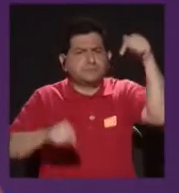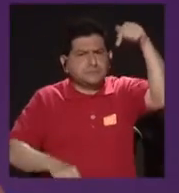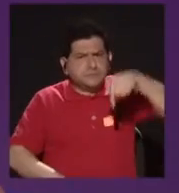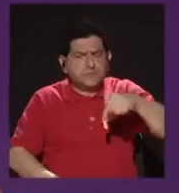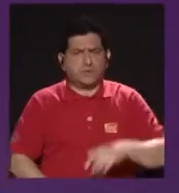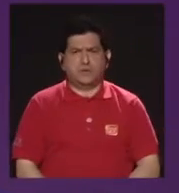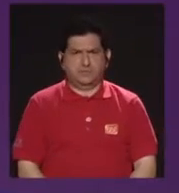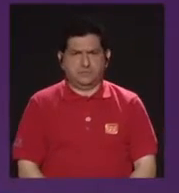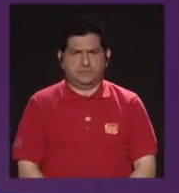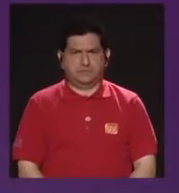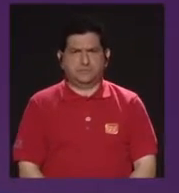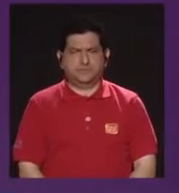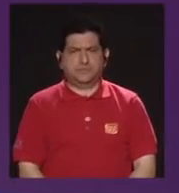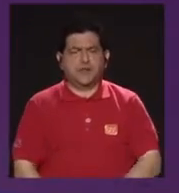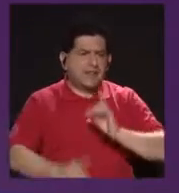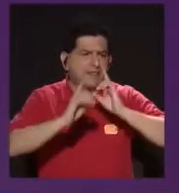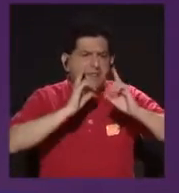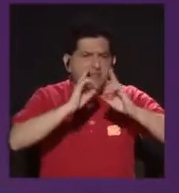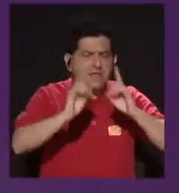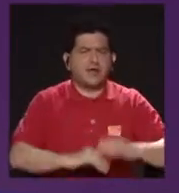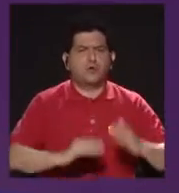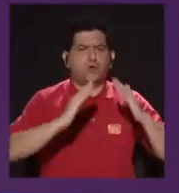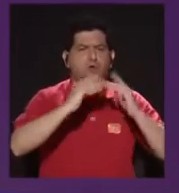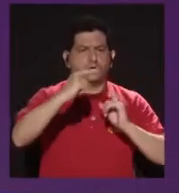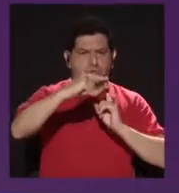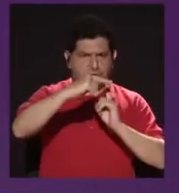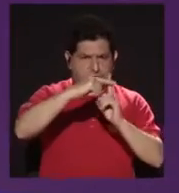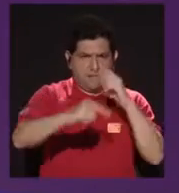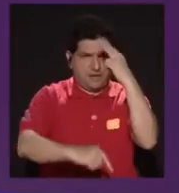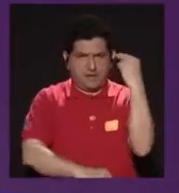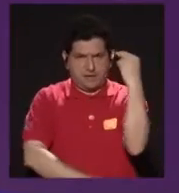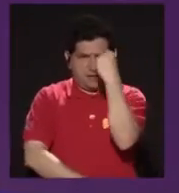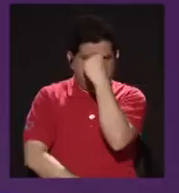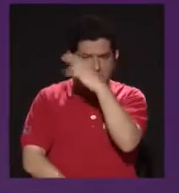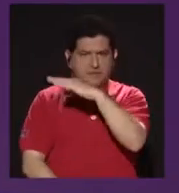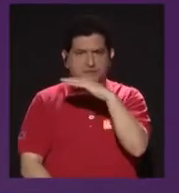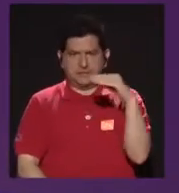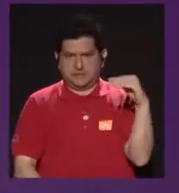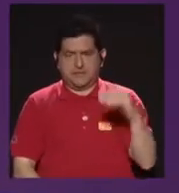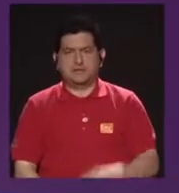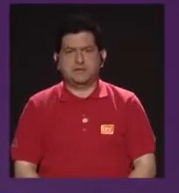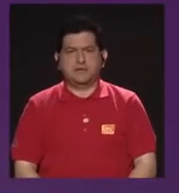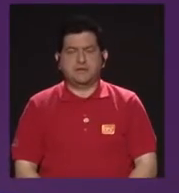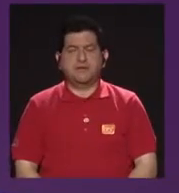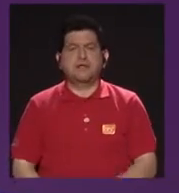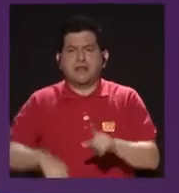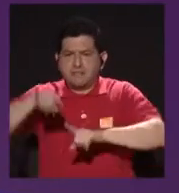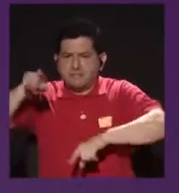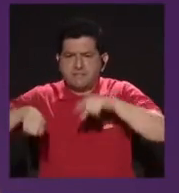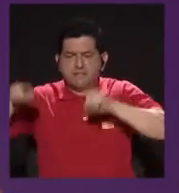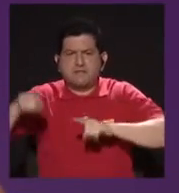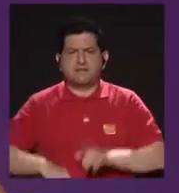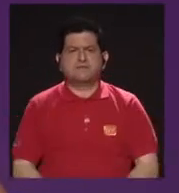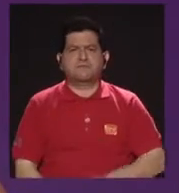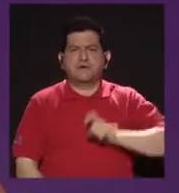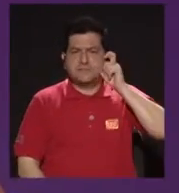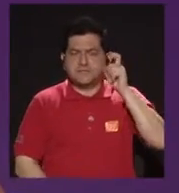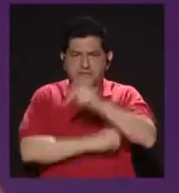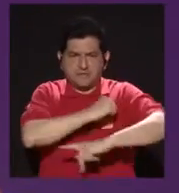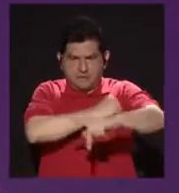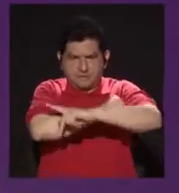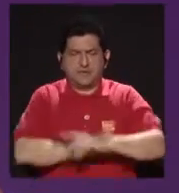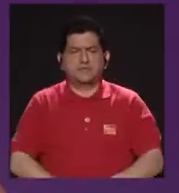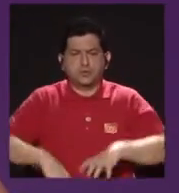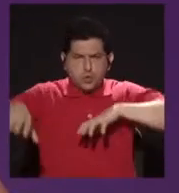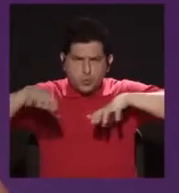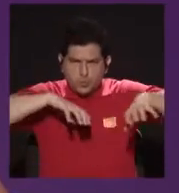es los diálogos entre la iglesia católica y el la diversidad sexual en nuestro país los